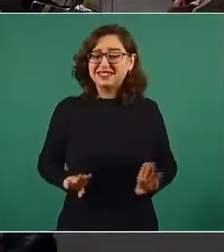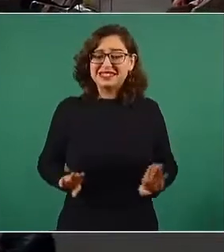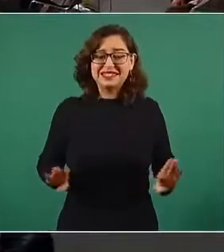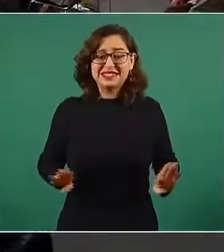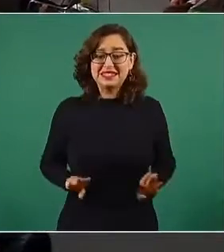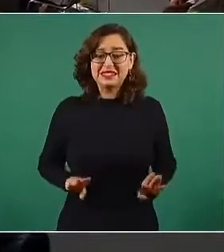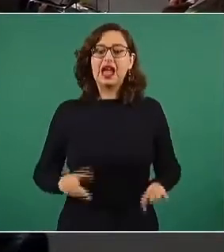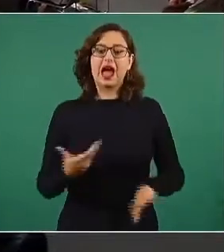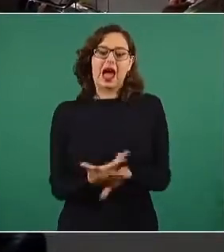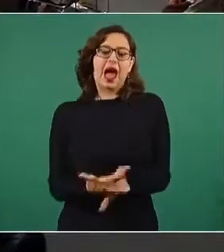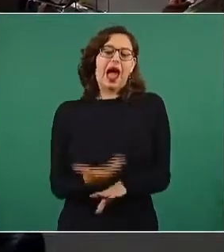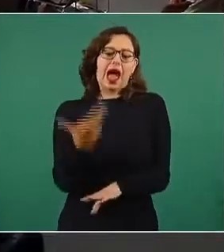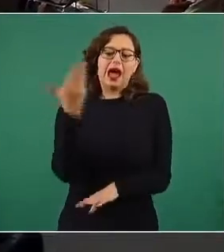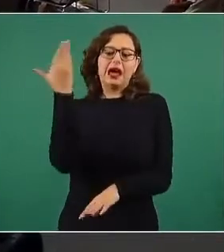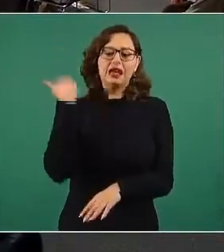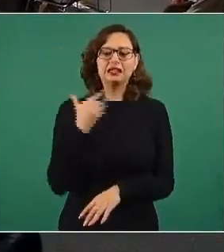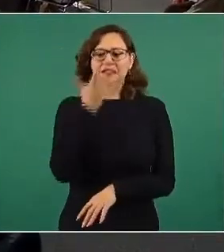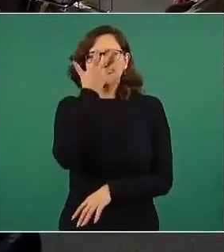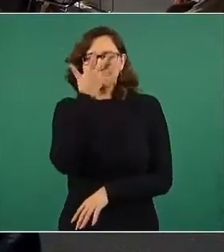con la hipocresía